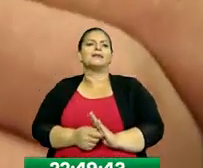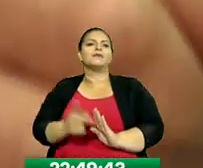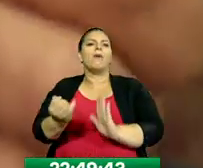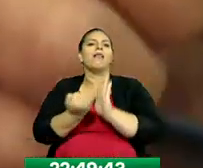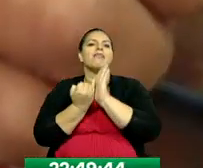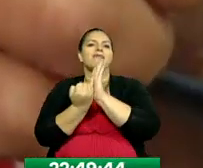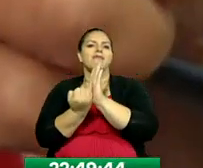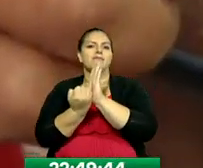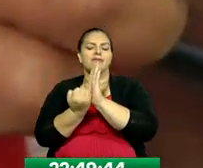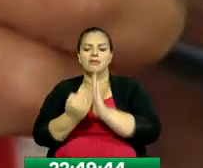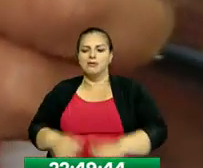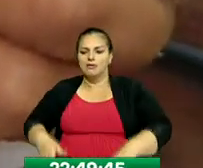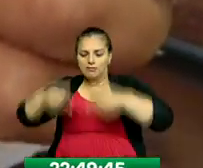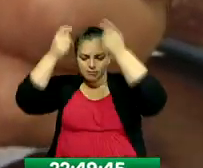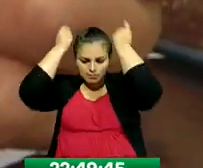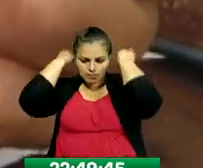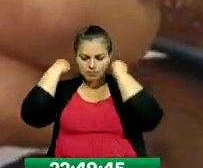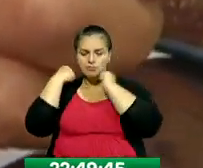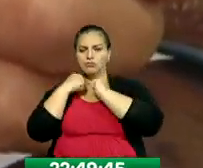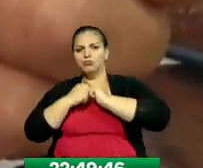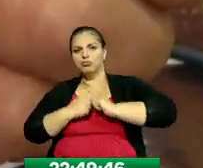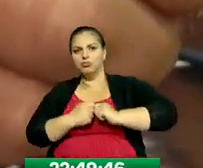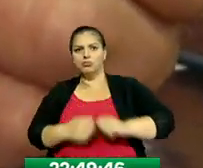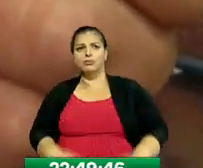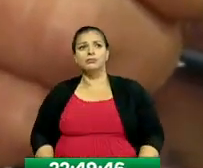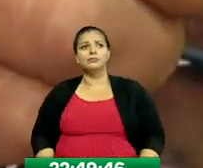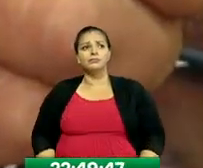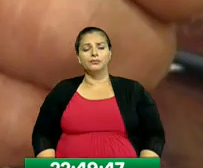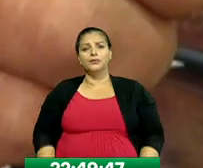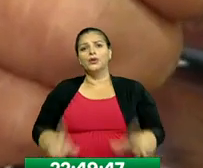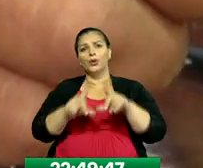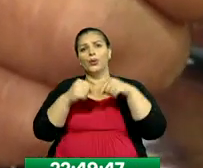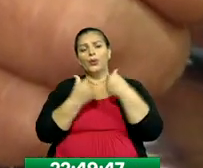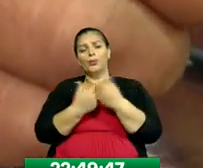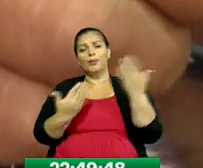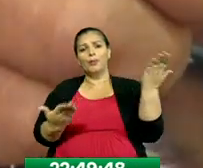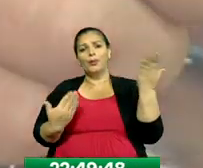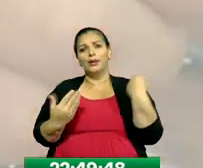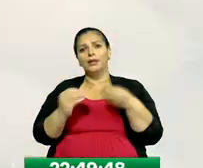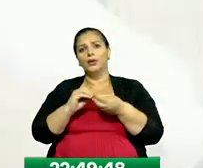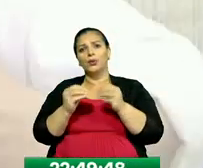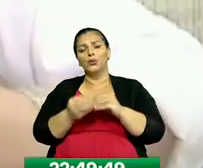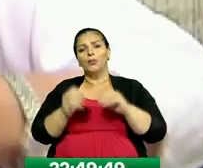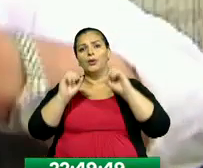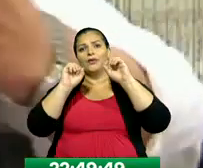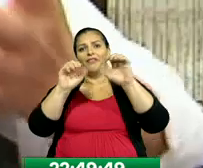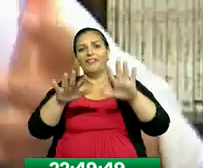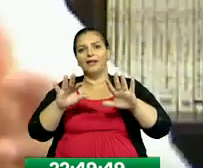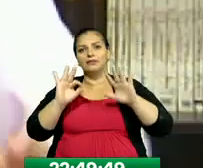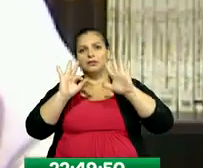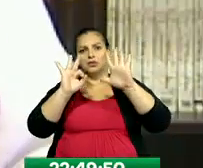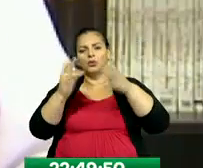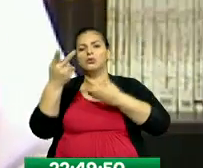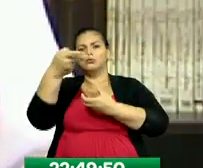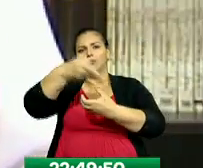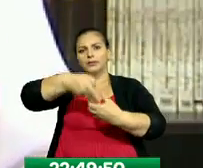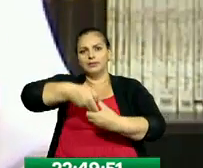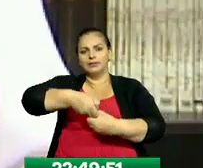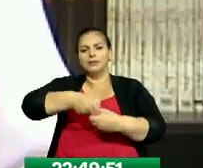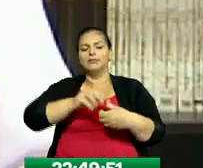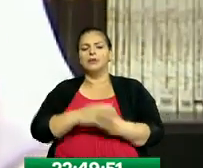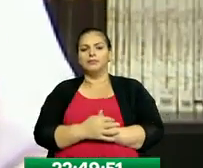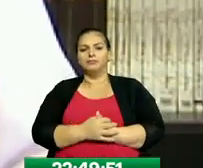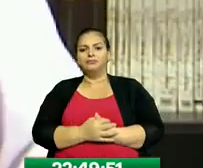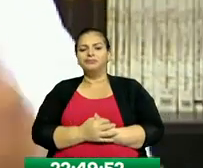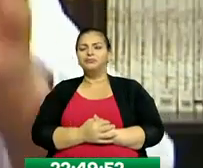participación va por el movimiento de unidad plurinacional Pachacutic. Fue un clamor de los pueblos